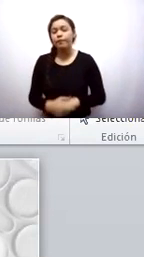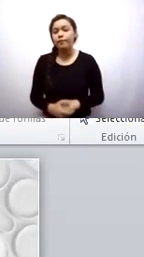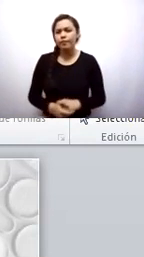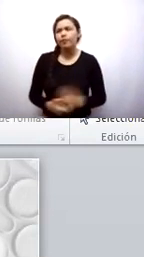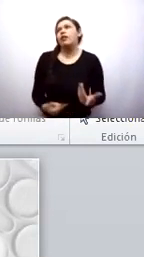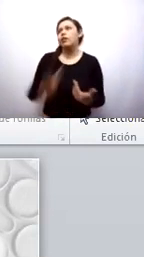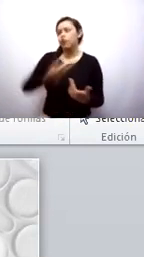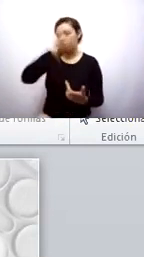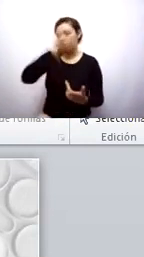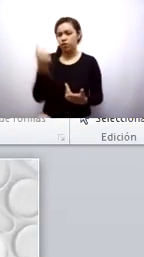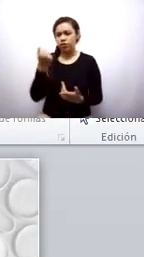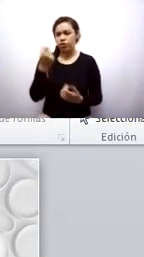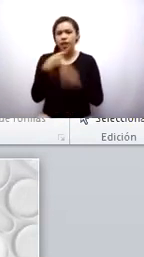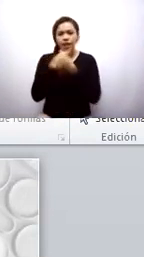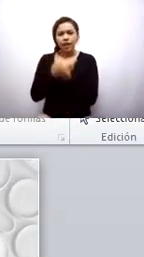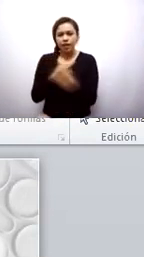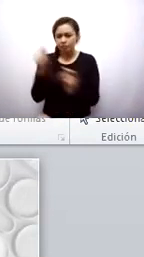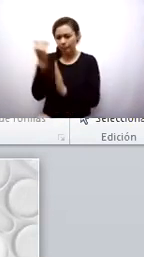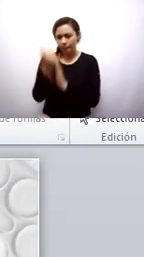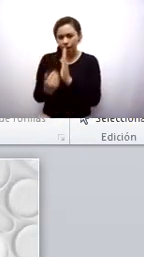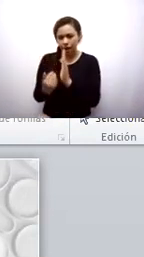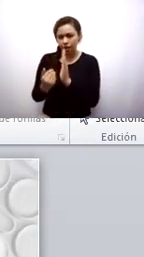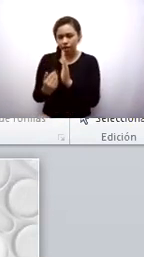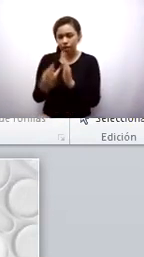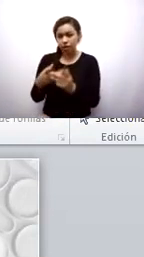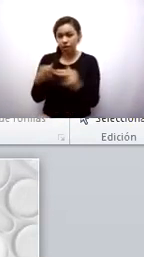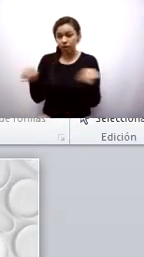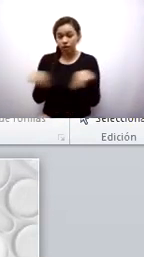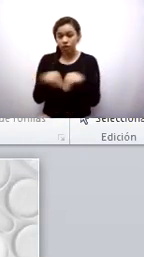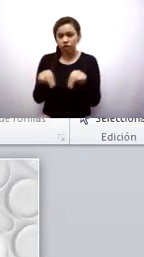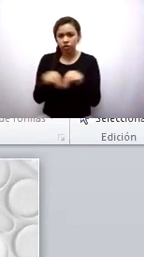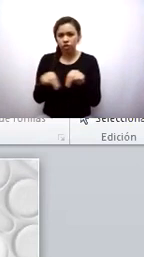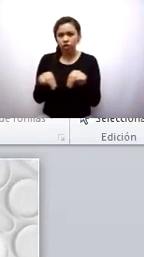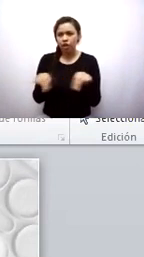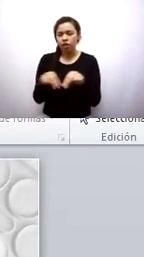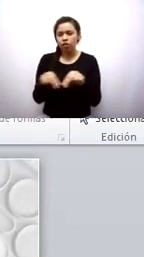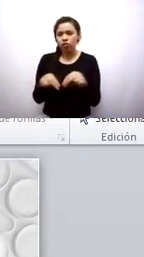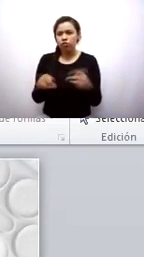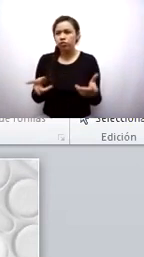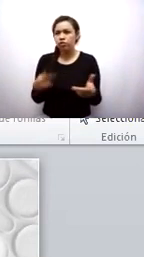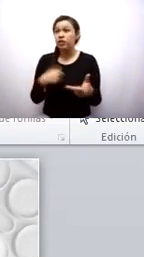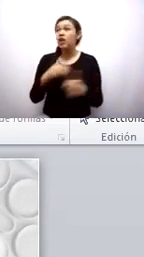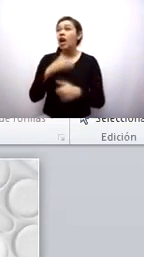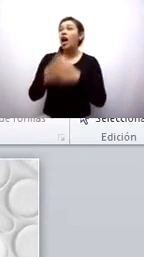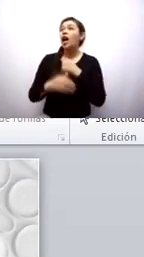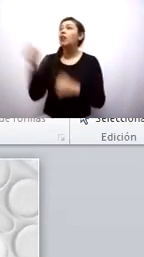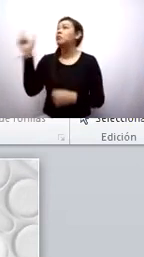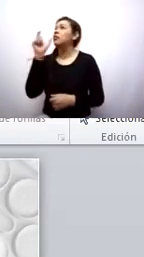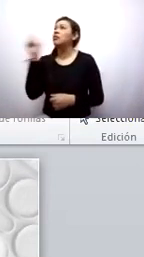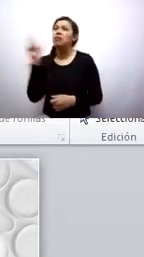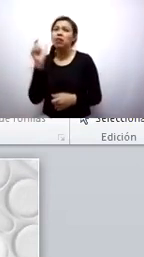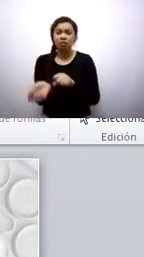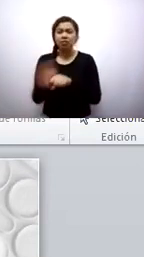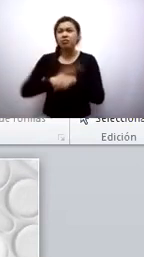en grados más pequeños, esa incertidumbre de los nietos que dicen, pues, ¿cuándo se va a acabar esto? ¿Qué es esto del